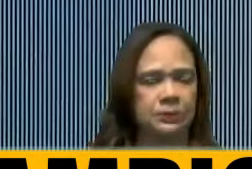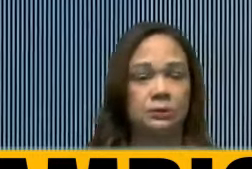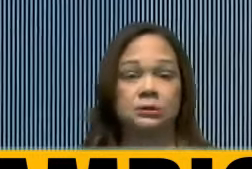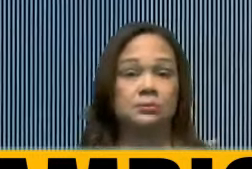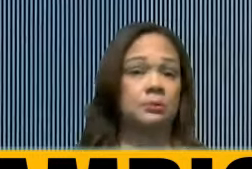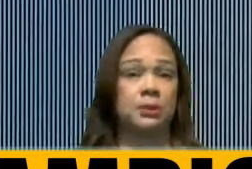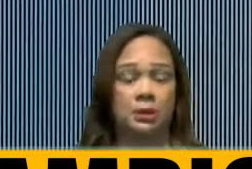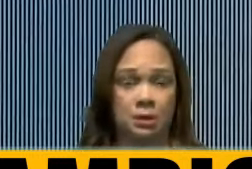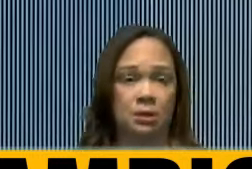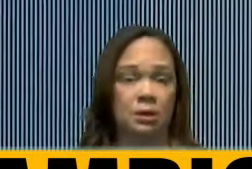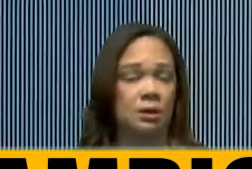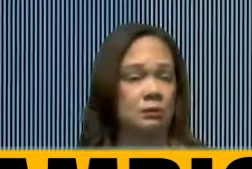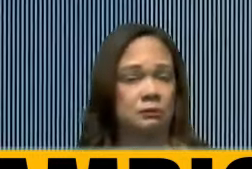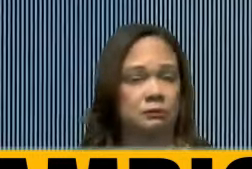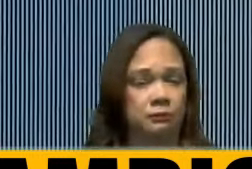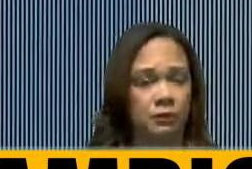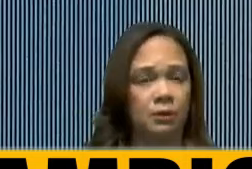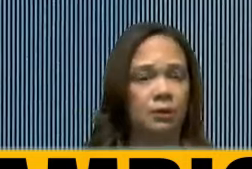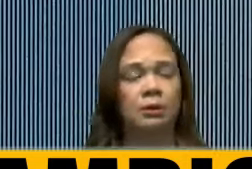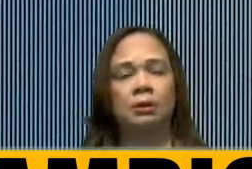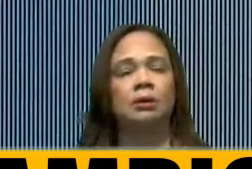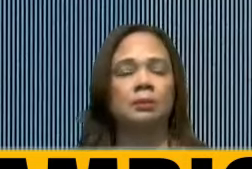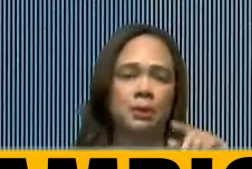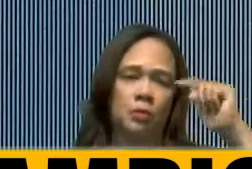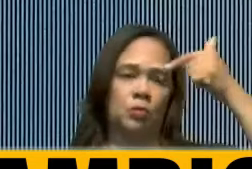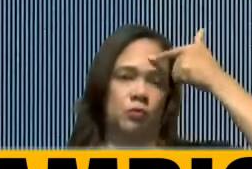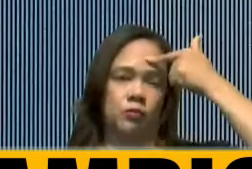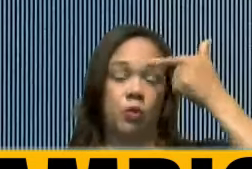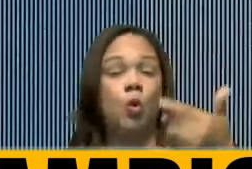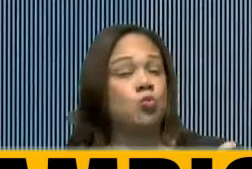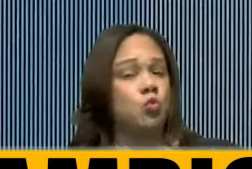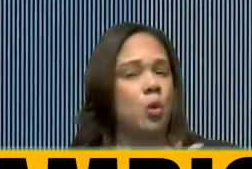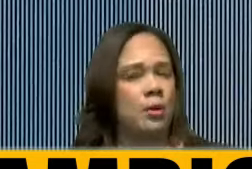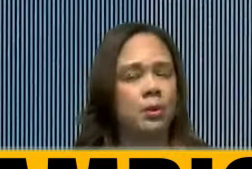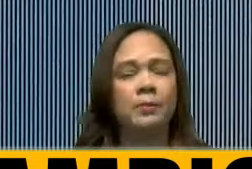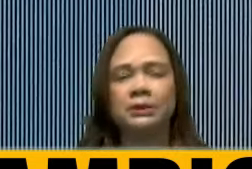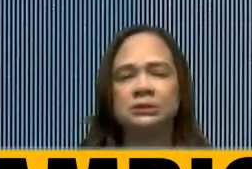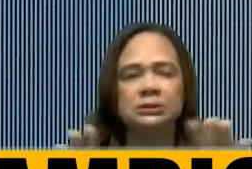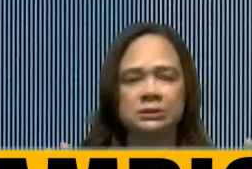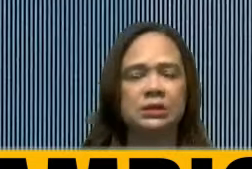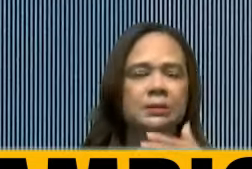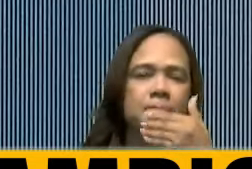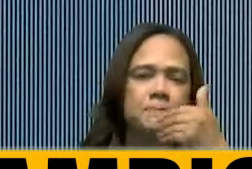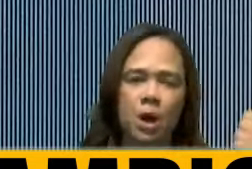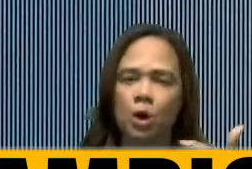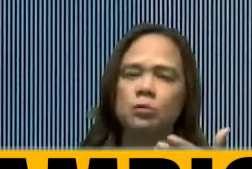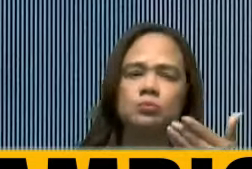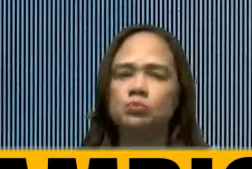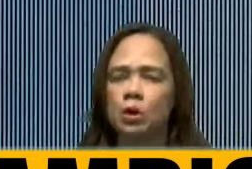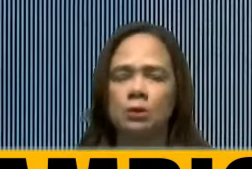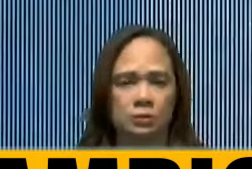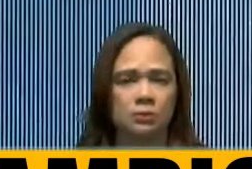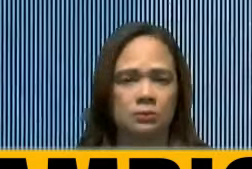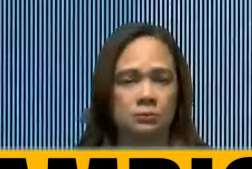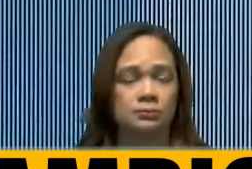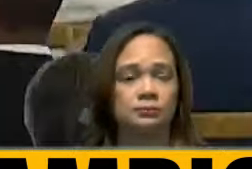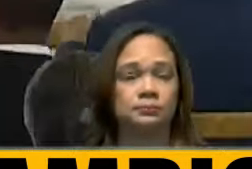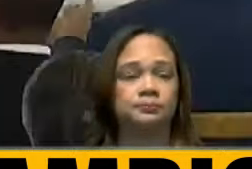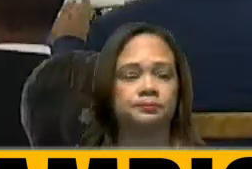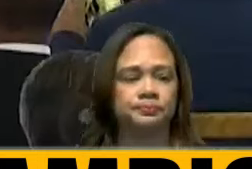de reformas para hacer un gobierno un estado moderno más transparente más eficiente eh